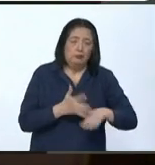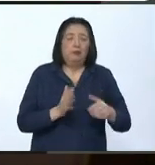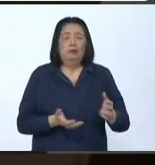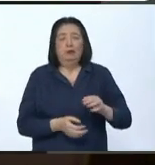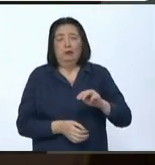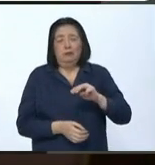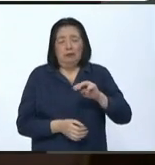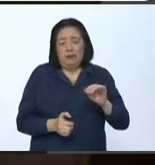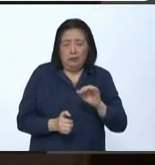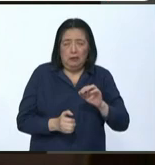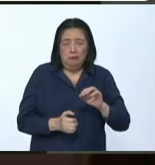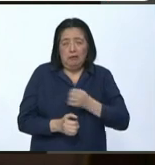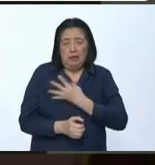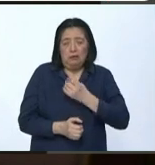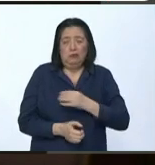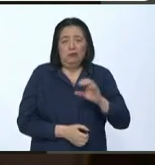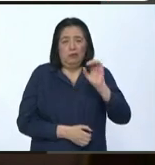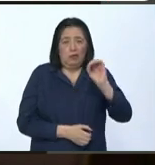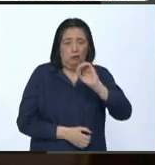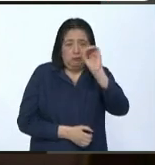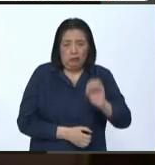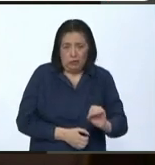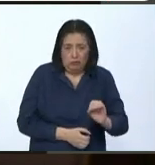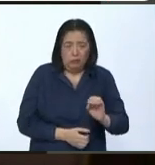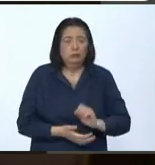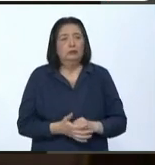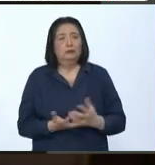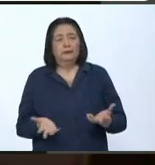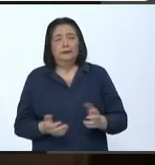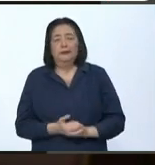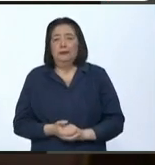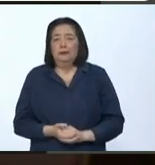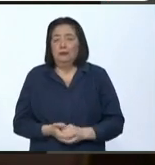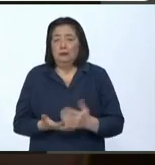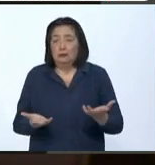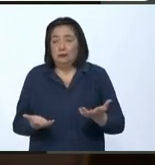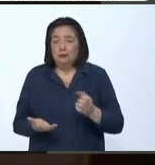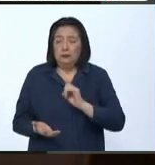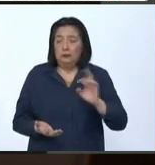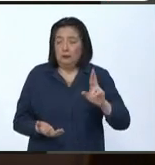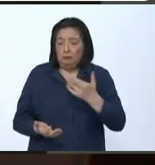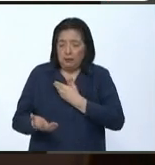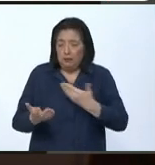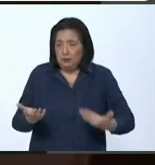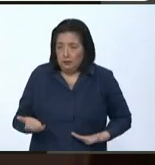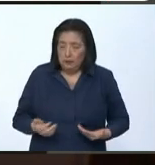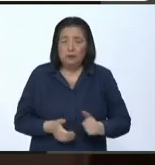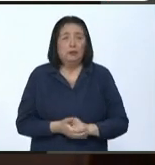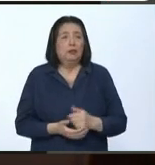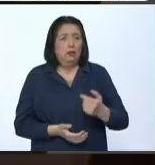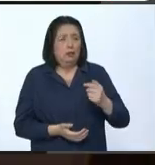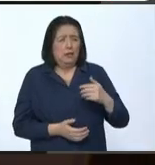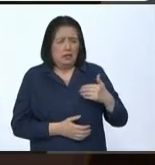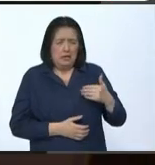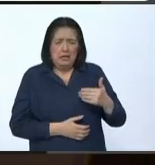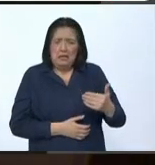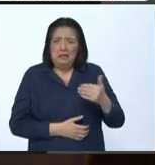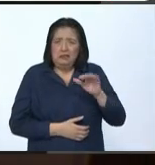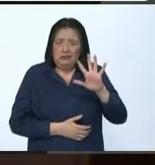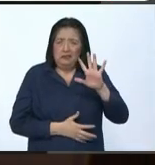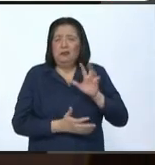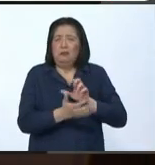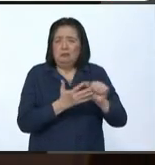en 0%. A pesar de esto, señor presidente, a solo 5